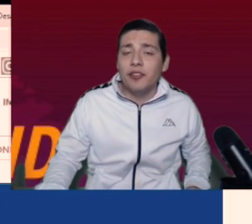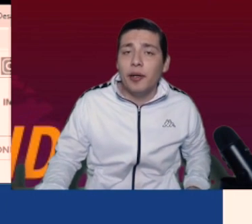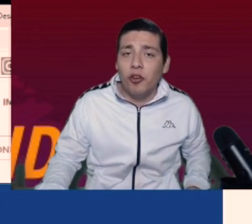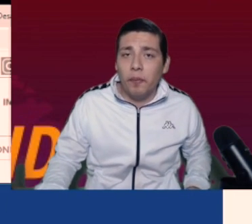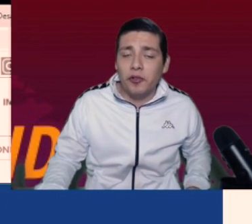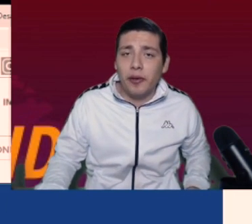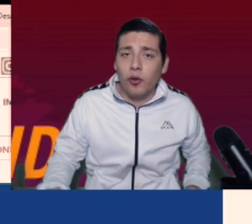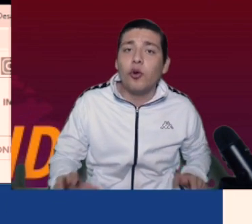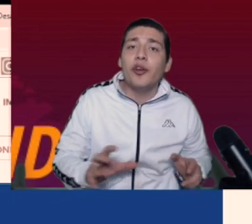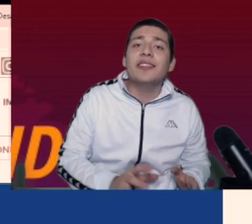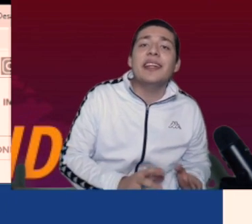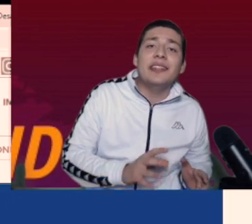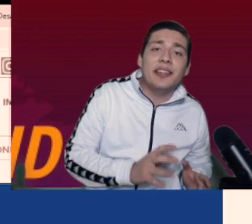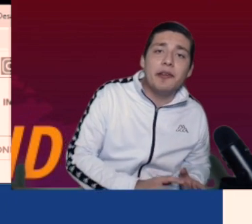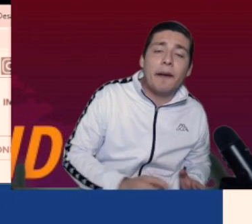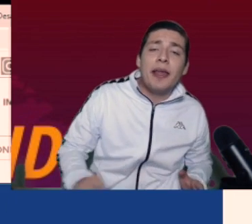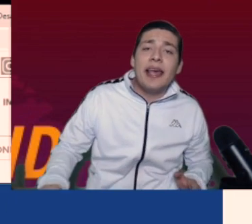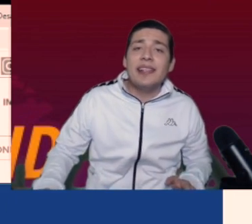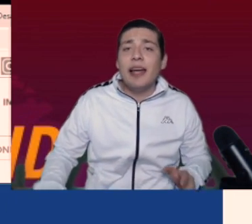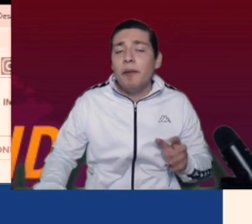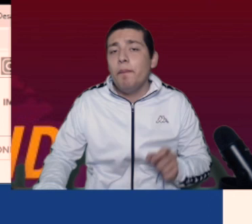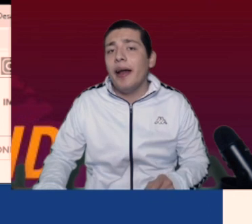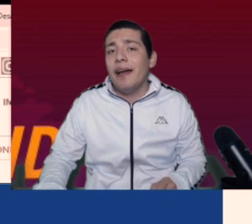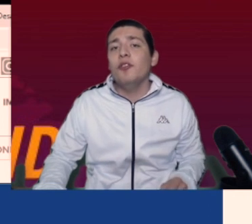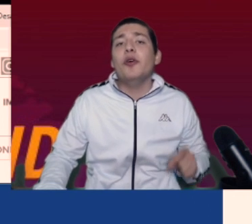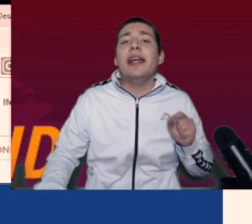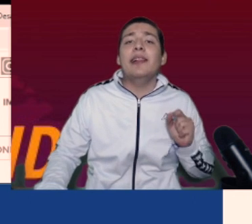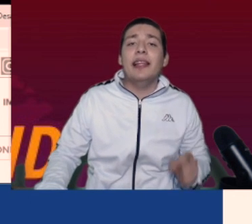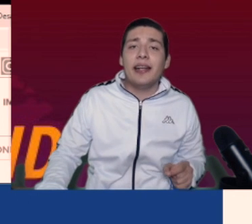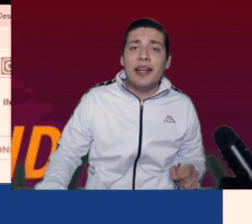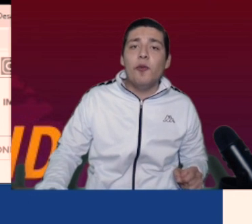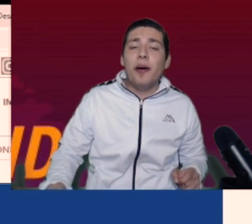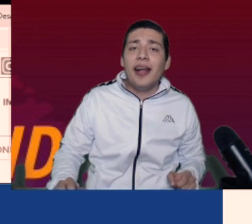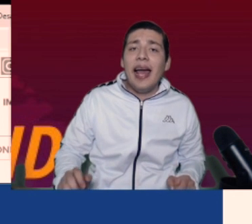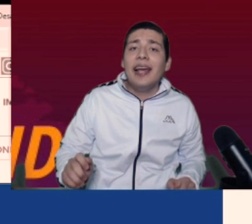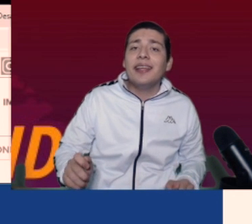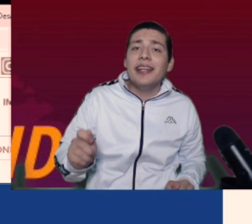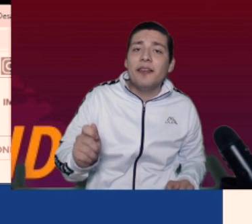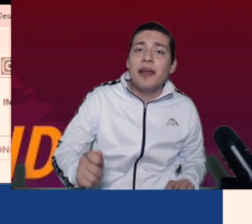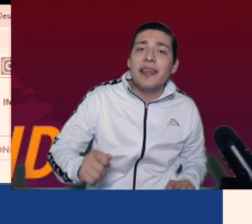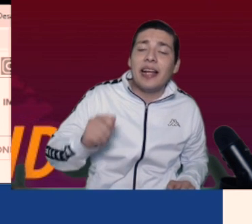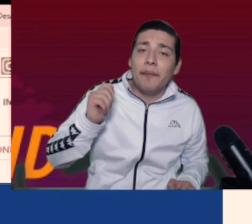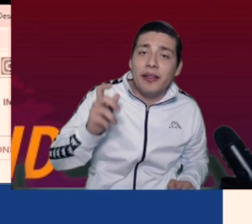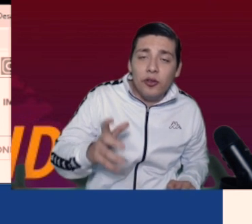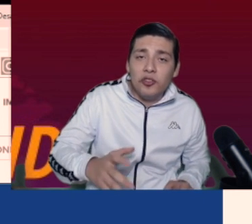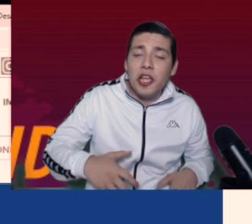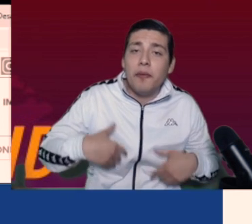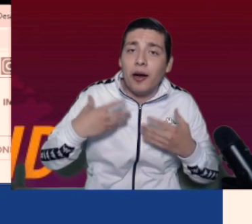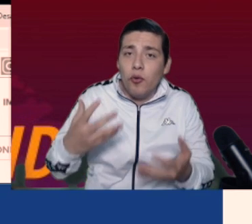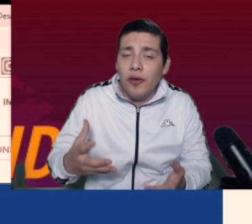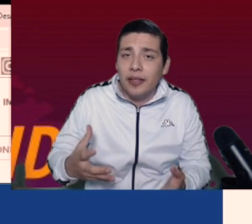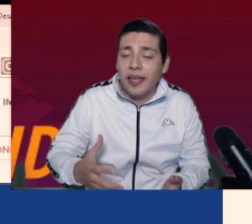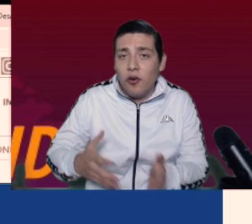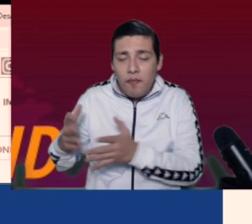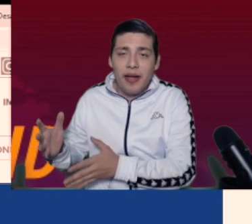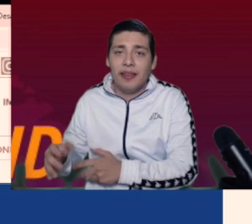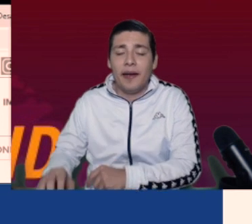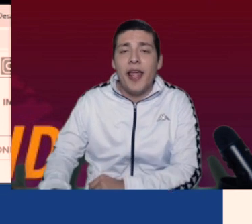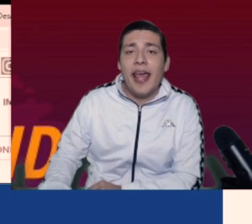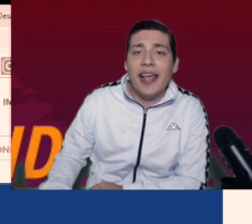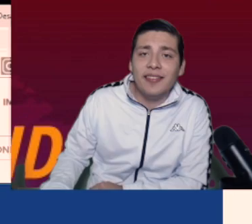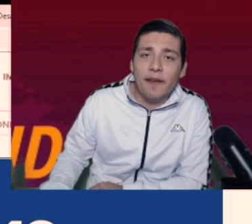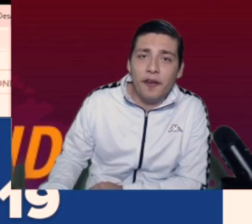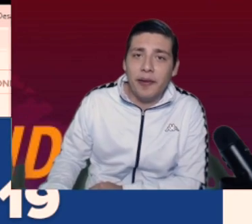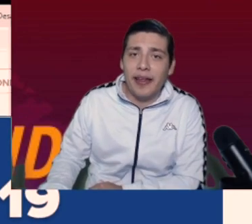presidente Andrés Manuel López Obrador con esta iniciativa está preparando el terreno para adquirir medicamentos y vacunas que